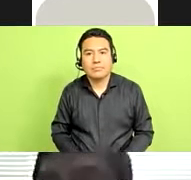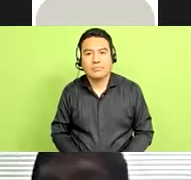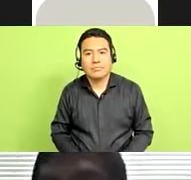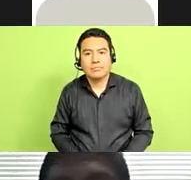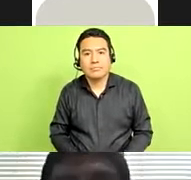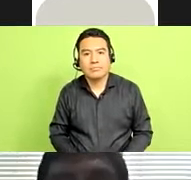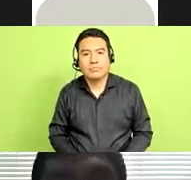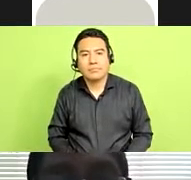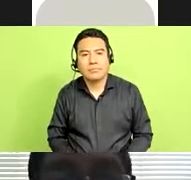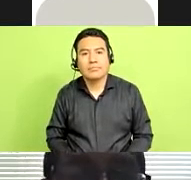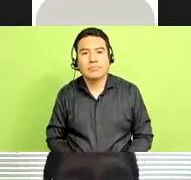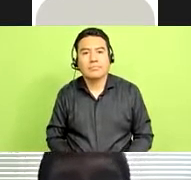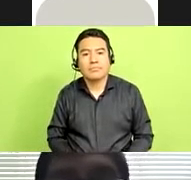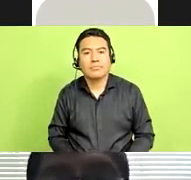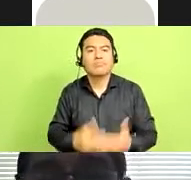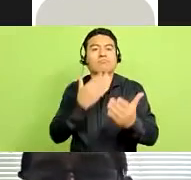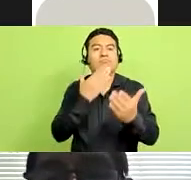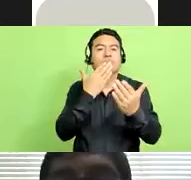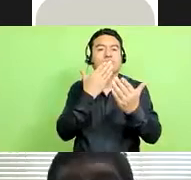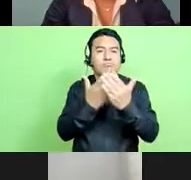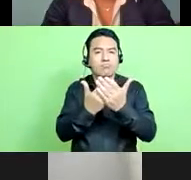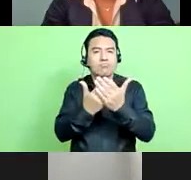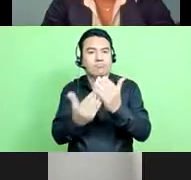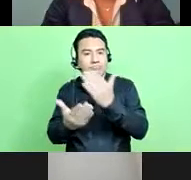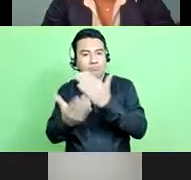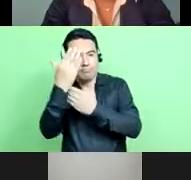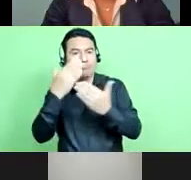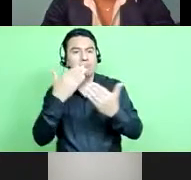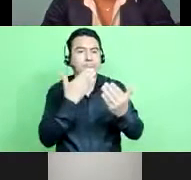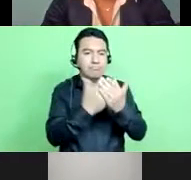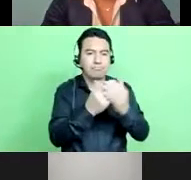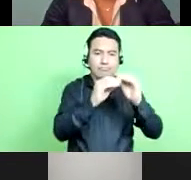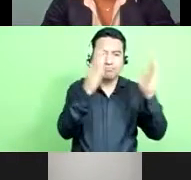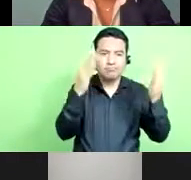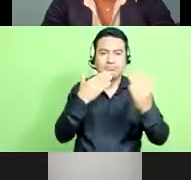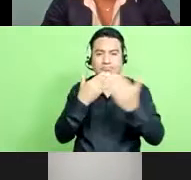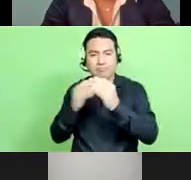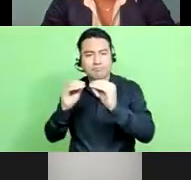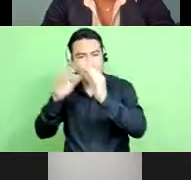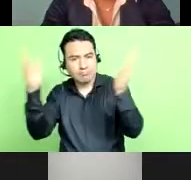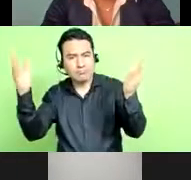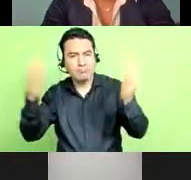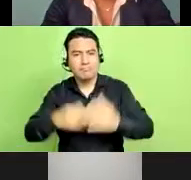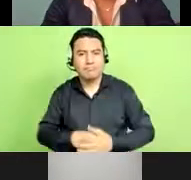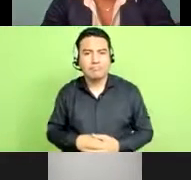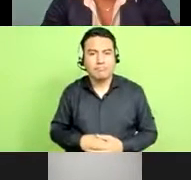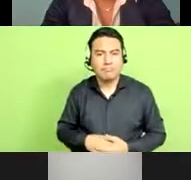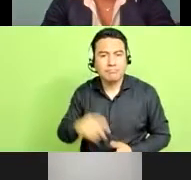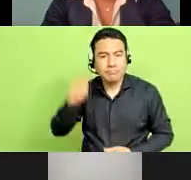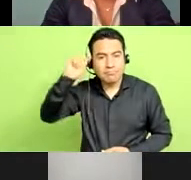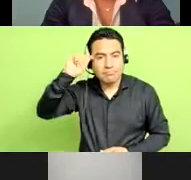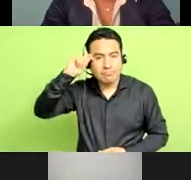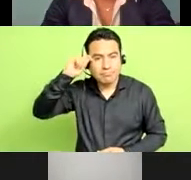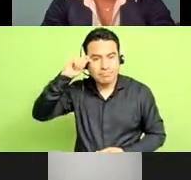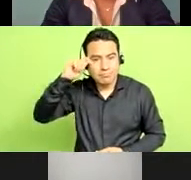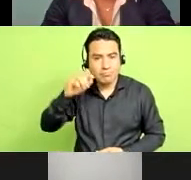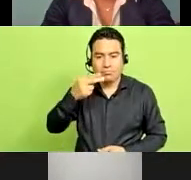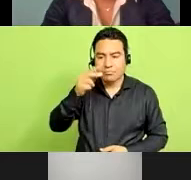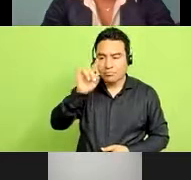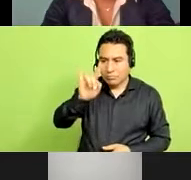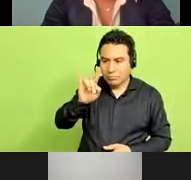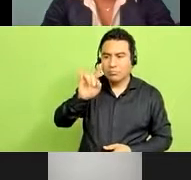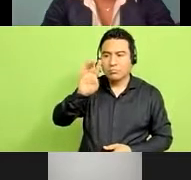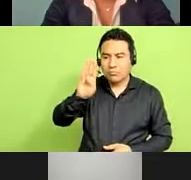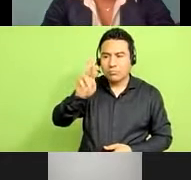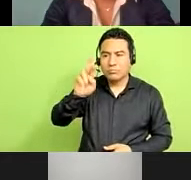muy buenos días muy buenos muy buenos días ingeniera uberlinda ceballos directora general de